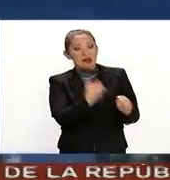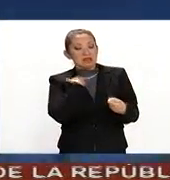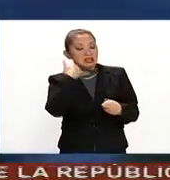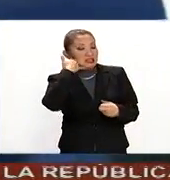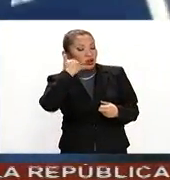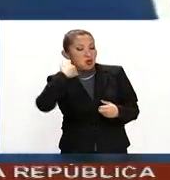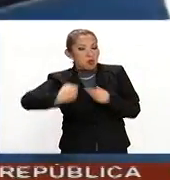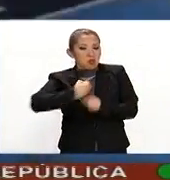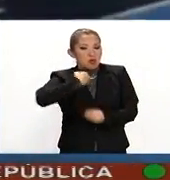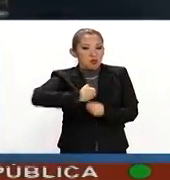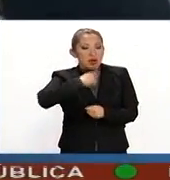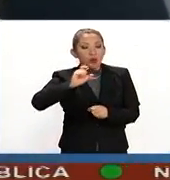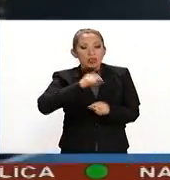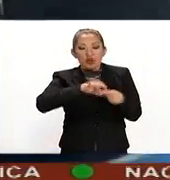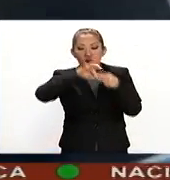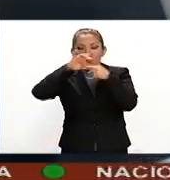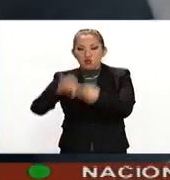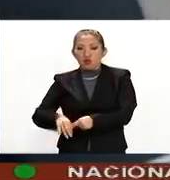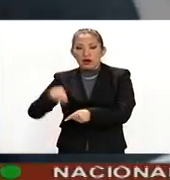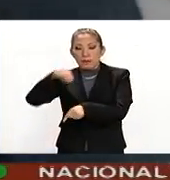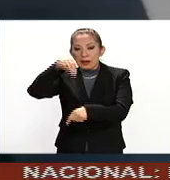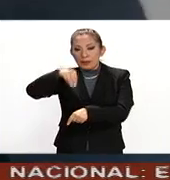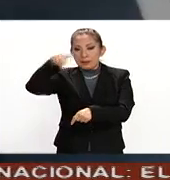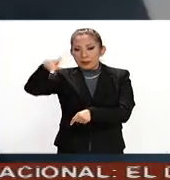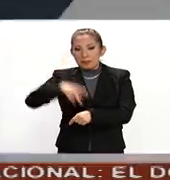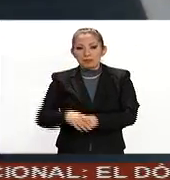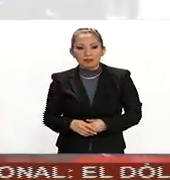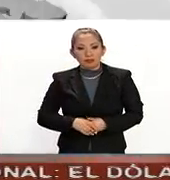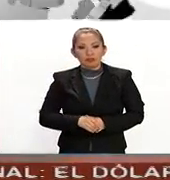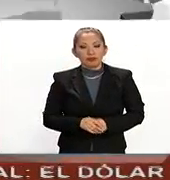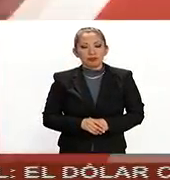celular y lo golpearon cuando lo trasladaban al Ministerio Público.